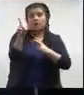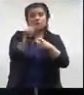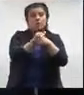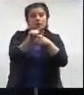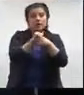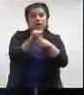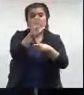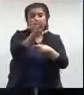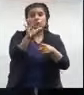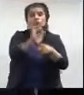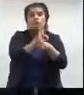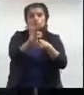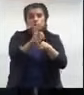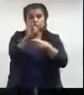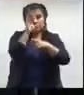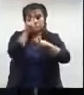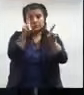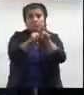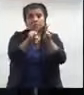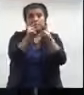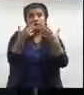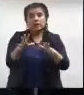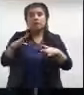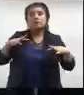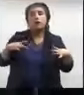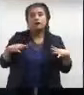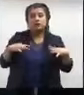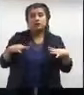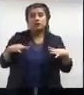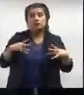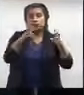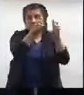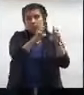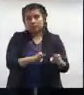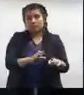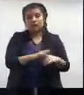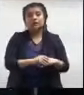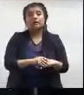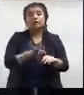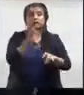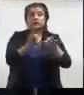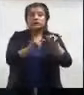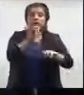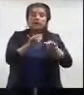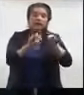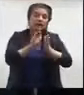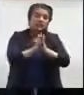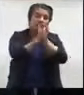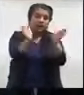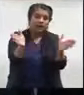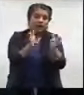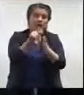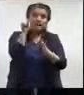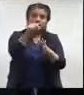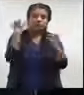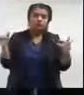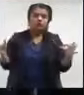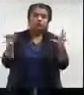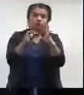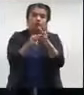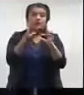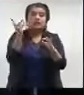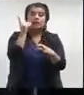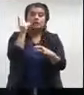sus funciones, así como goce de vacaciones. Secretaría General es el enlace entre la